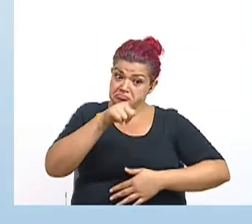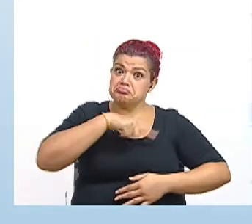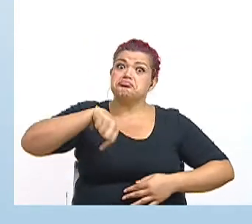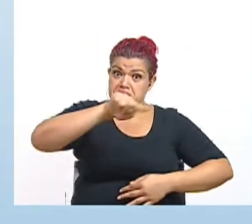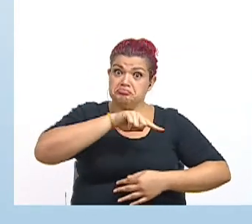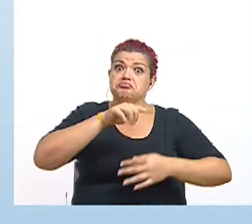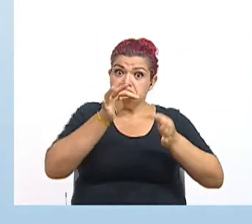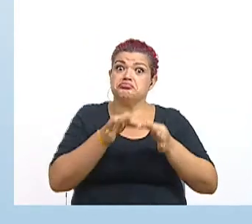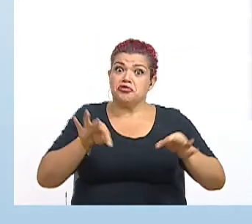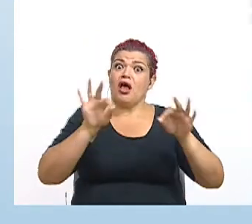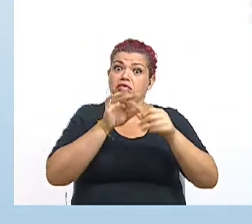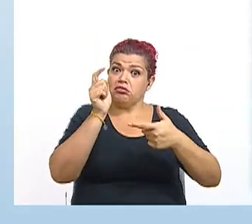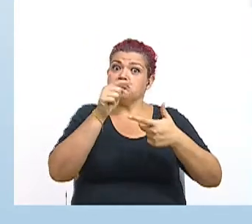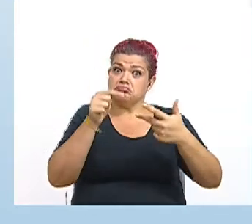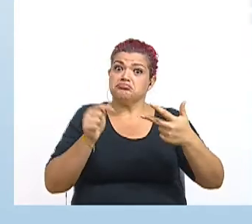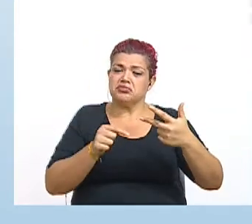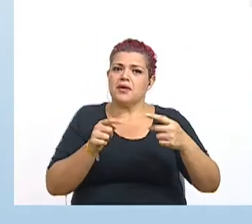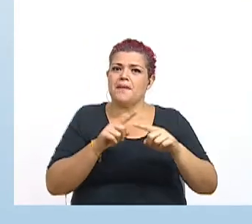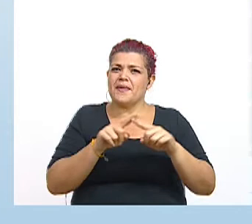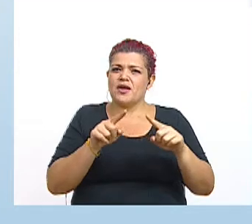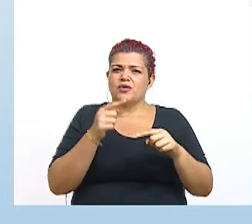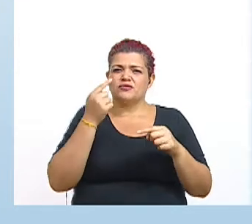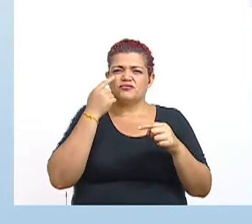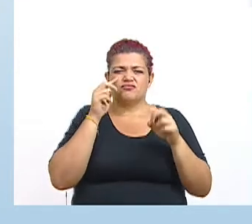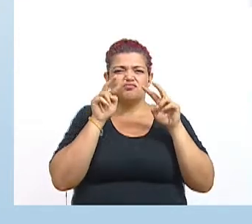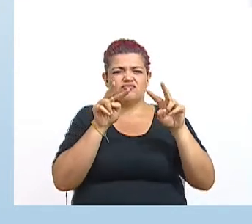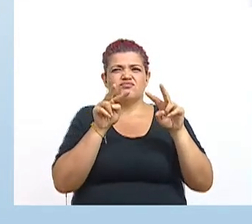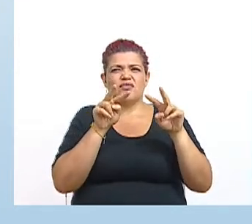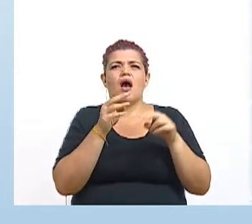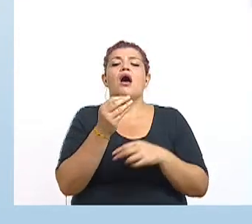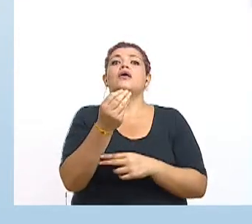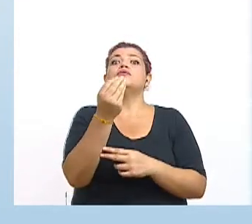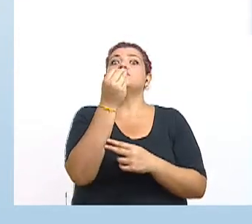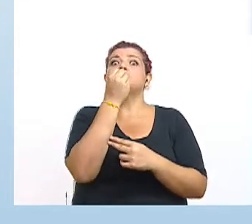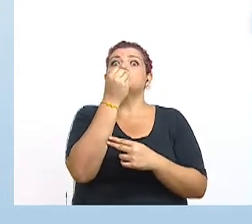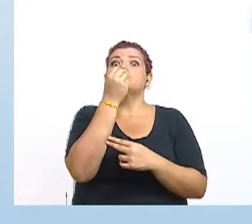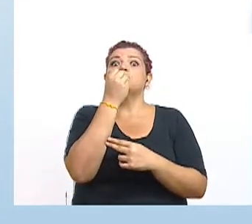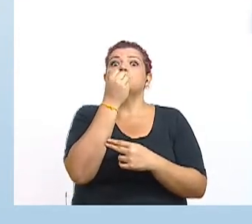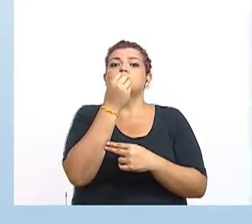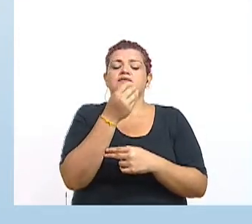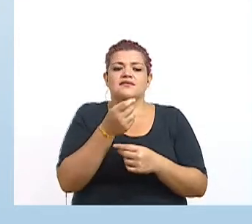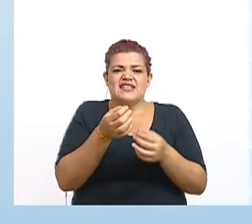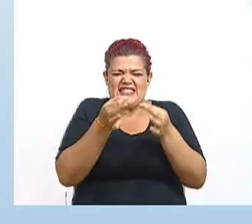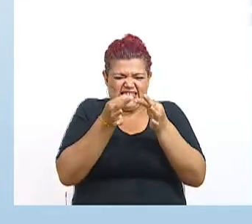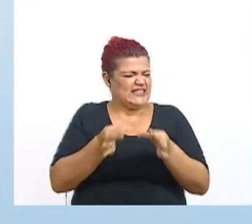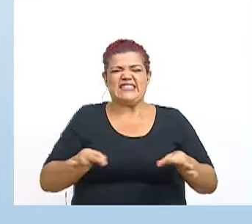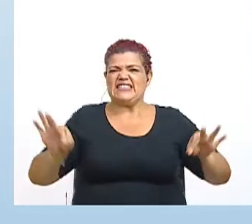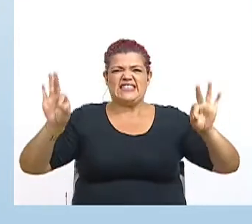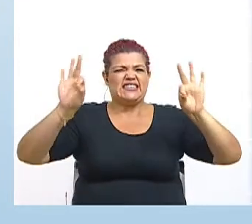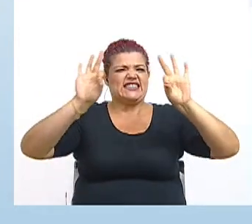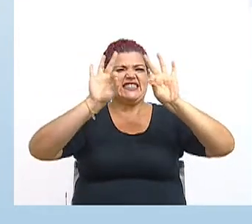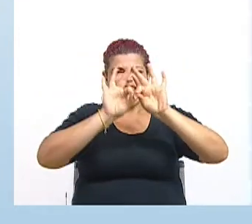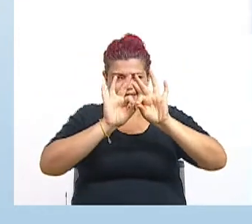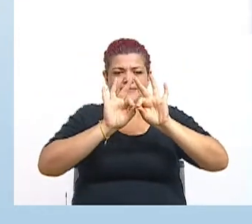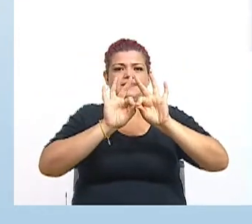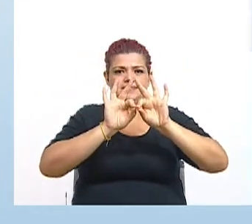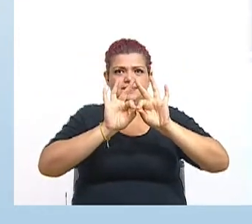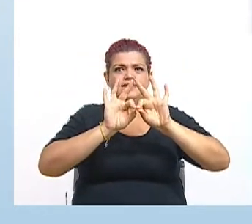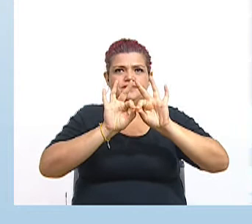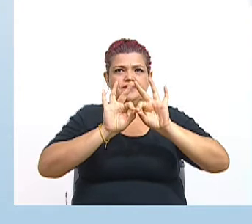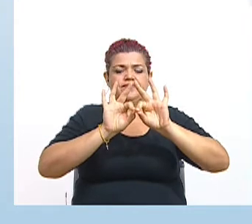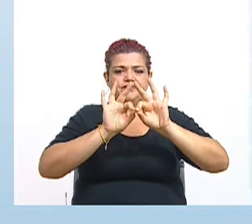importante, pero observa por acá y te muestro el alimento como una de las necesidades básicas de los seres vivos y de los seres